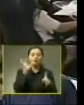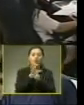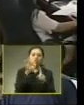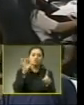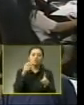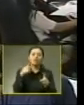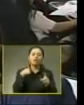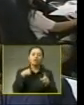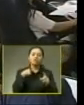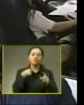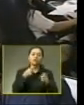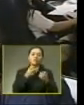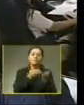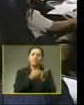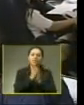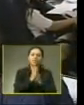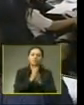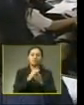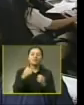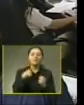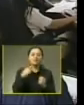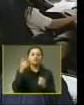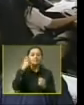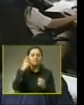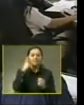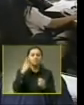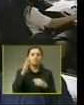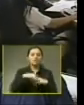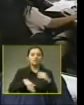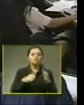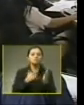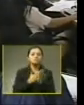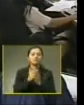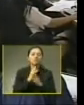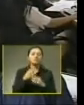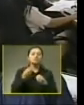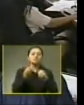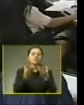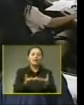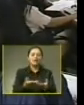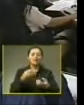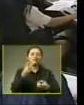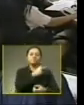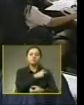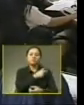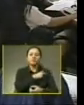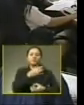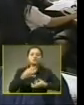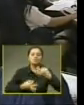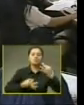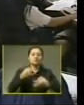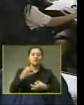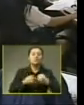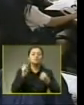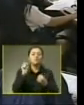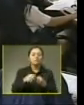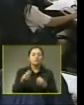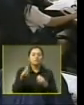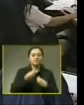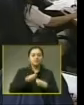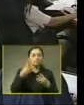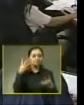las manifestaciones hechas en los medios sí generan responsabilidades jurídicas que pueden ser incluso